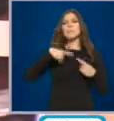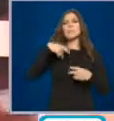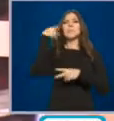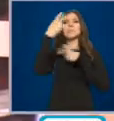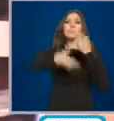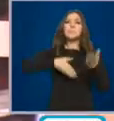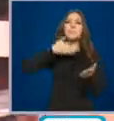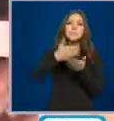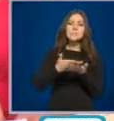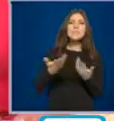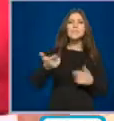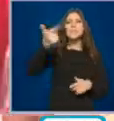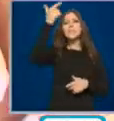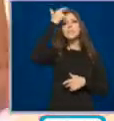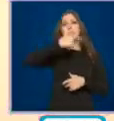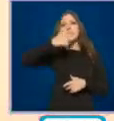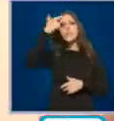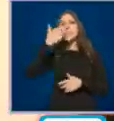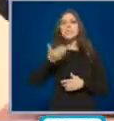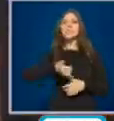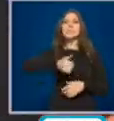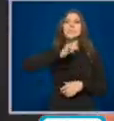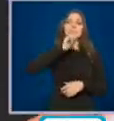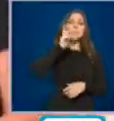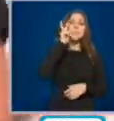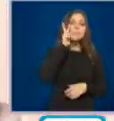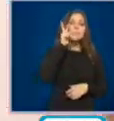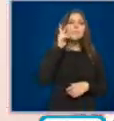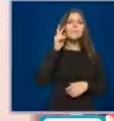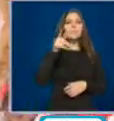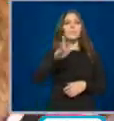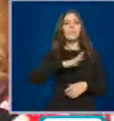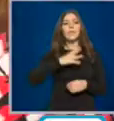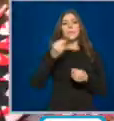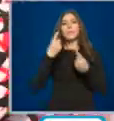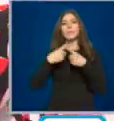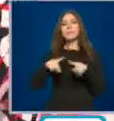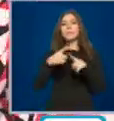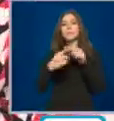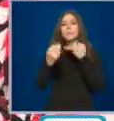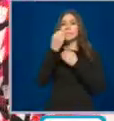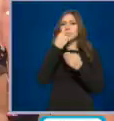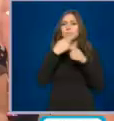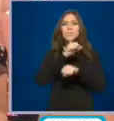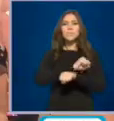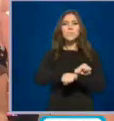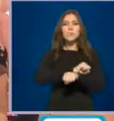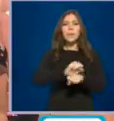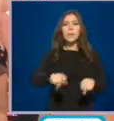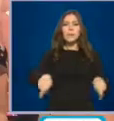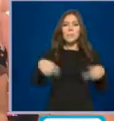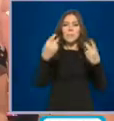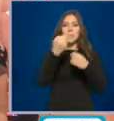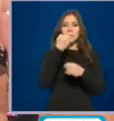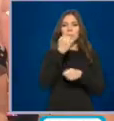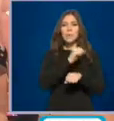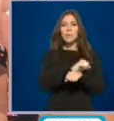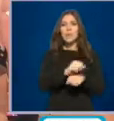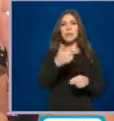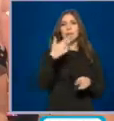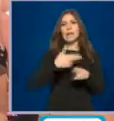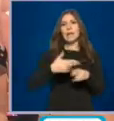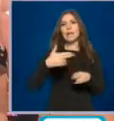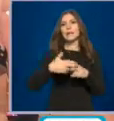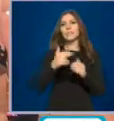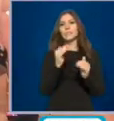copa. Hay una cantidad de restaurantes gourmet, desde lo más sencillito hasta lo más sofisticado, porque realmente es para todo tipo de... Y cocina